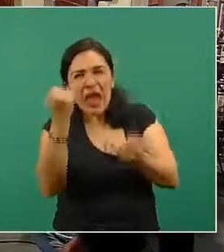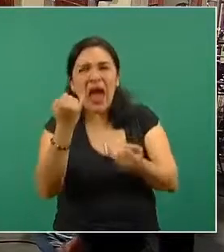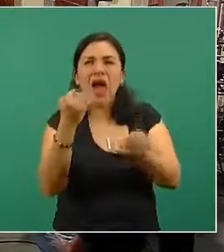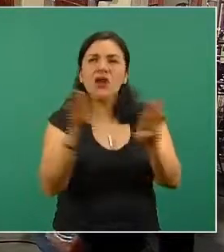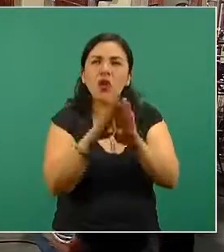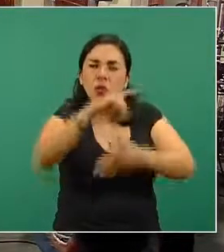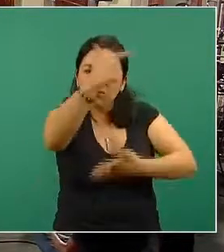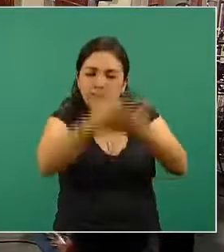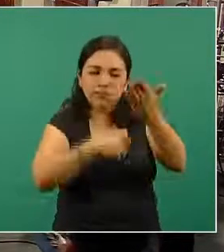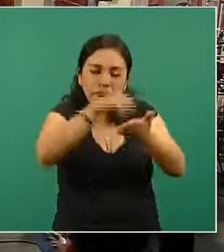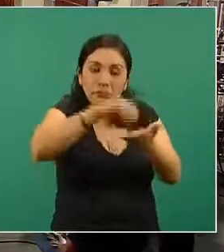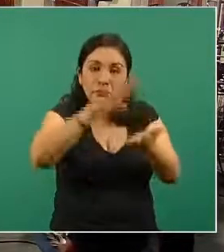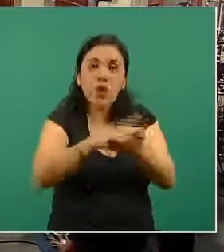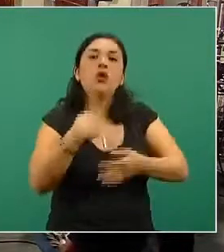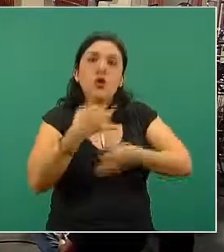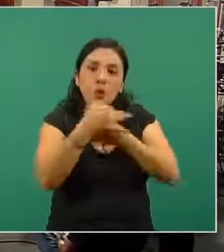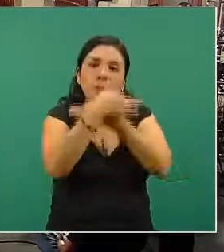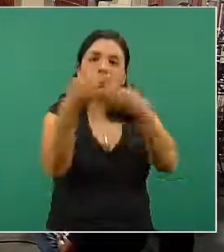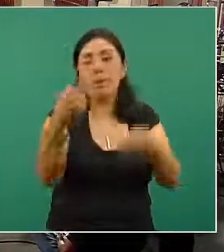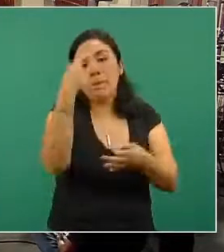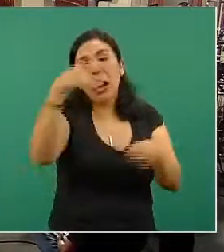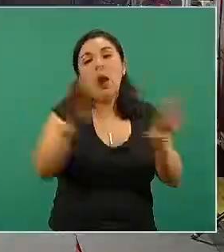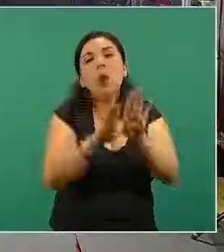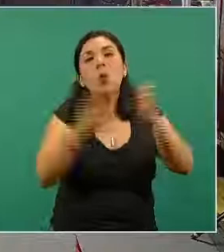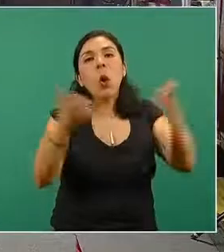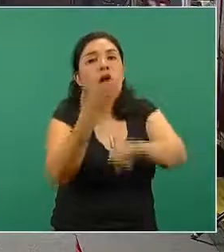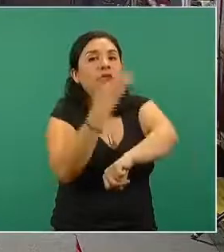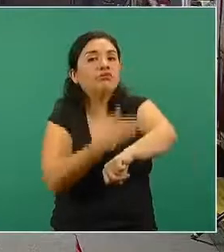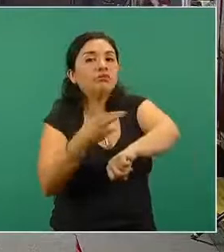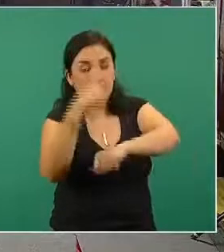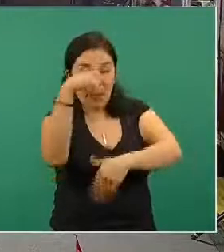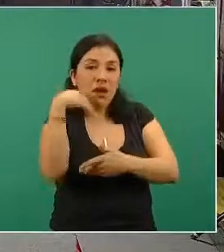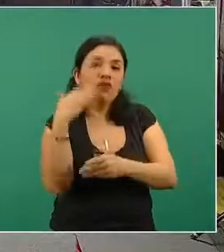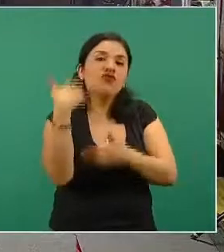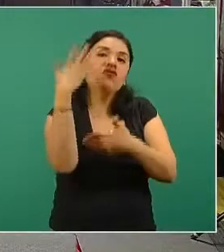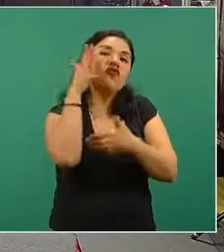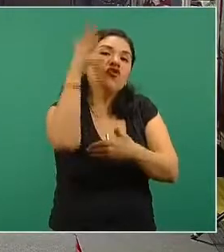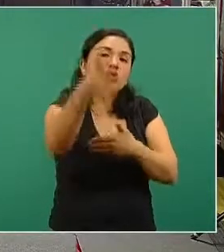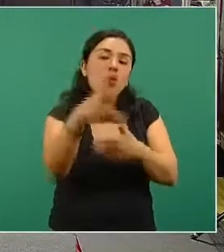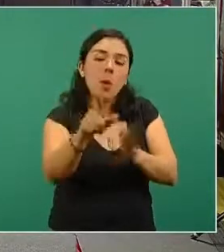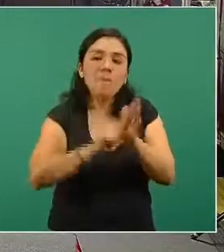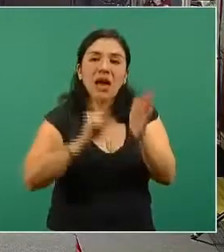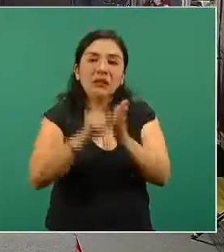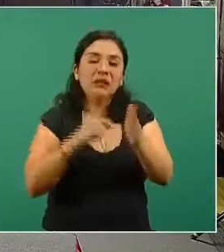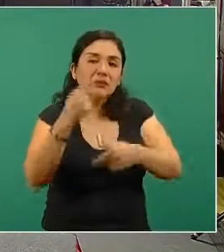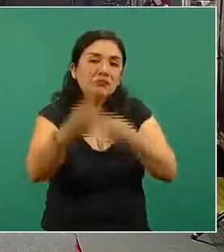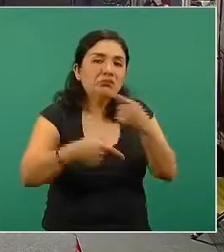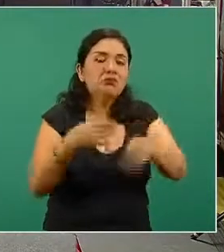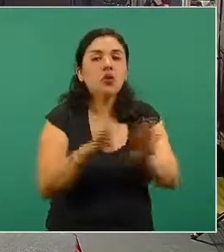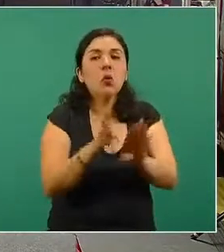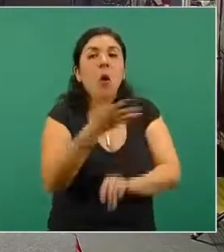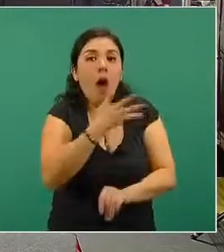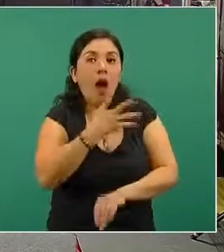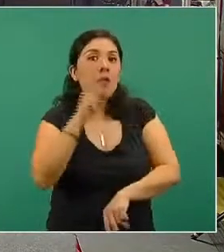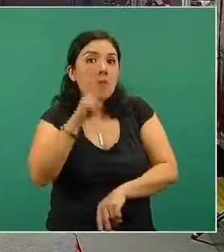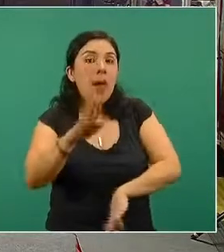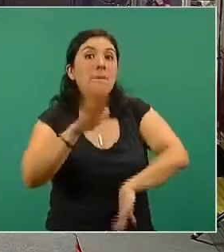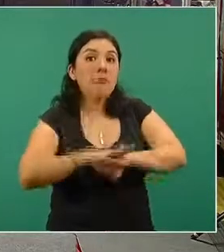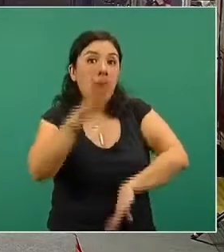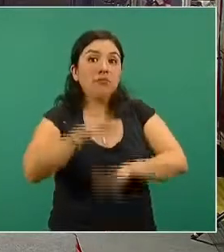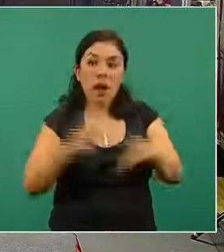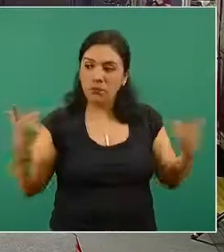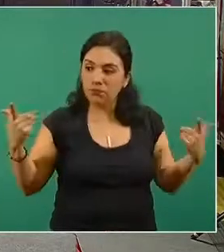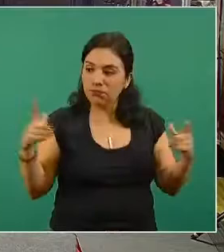incorporación a nuevas estrategias en estas fases subsecuentes, en donde tenemos claramente un descenso